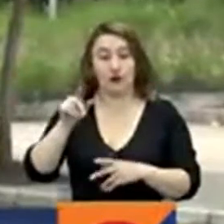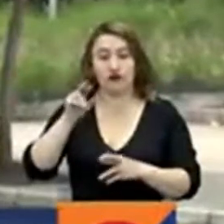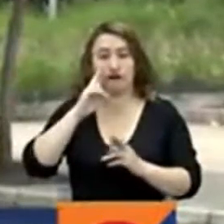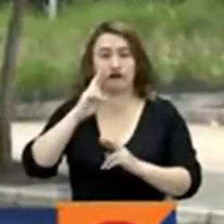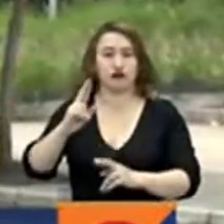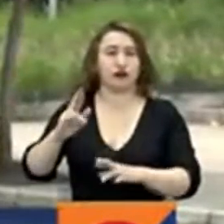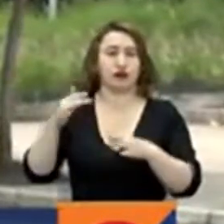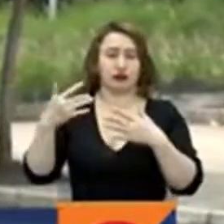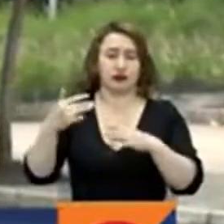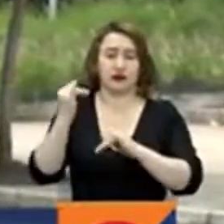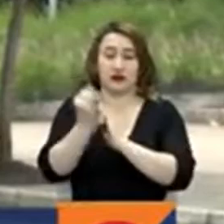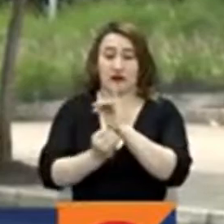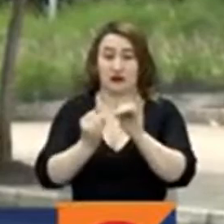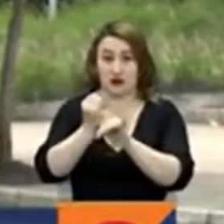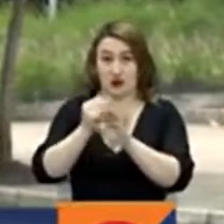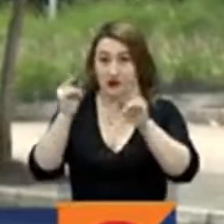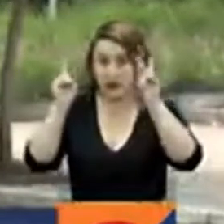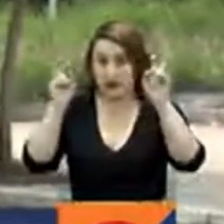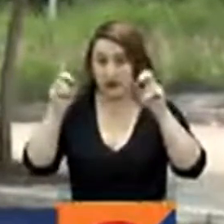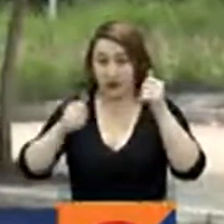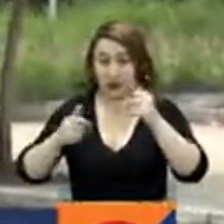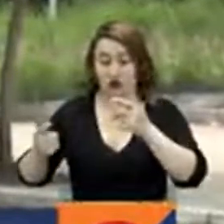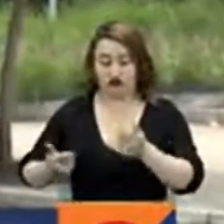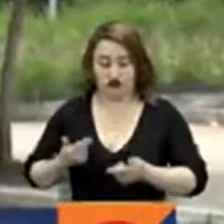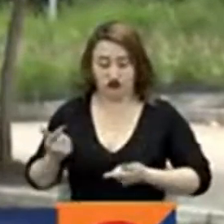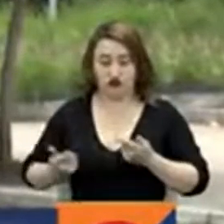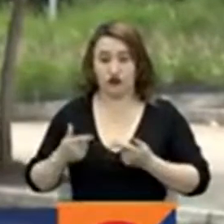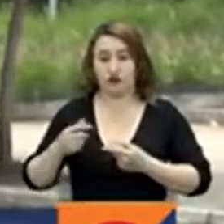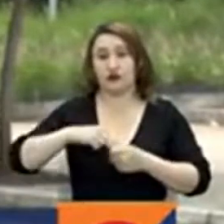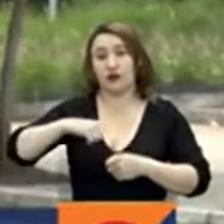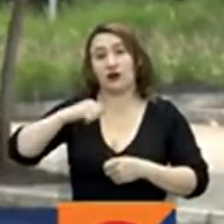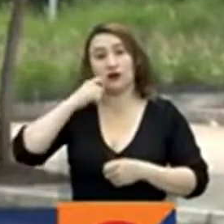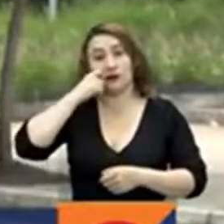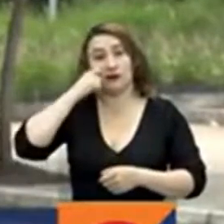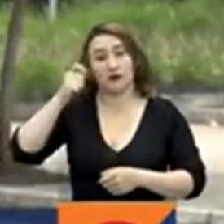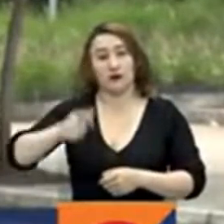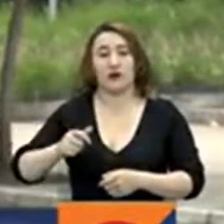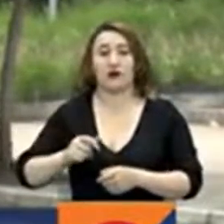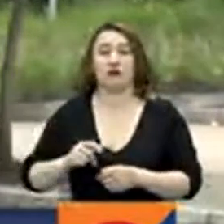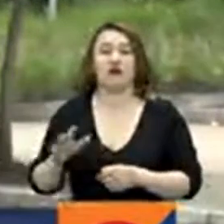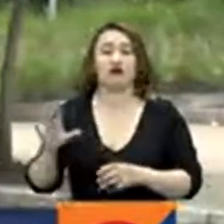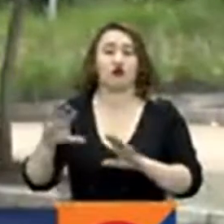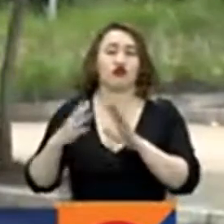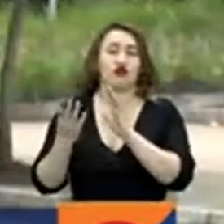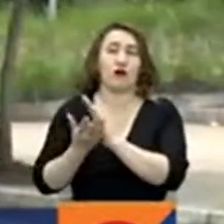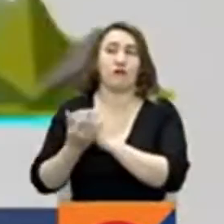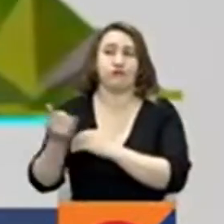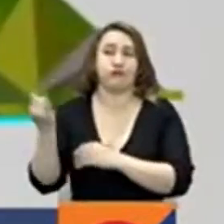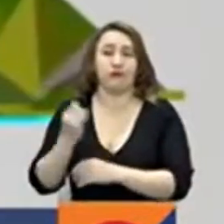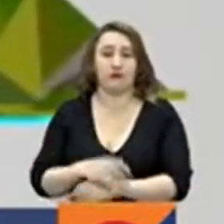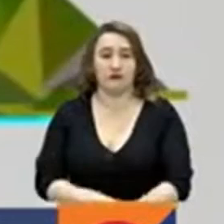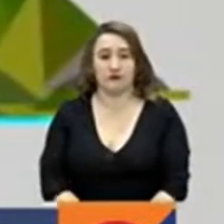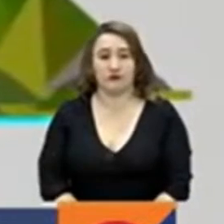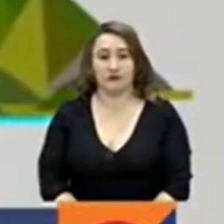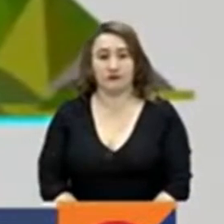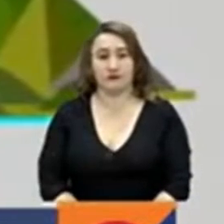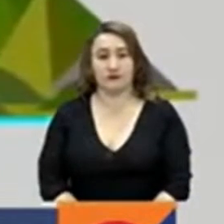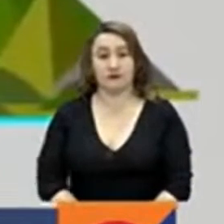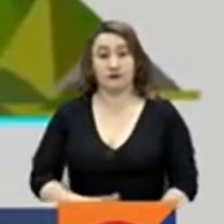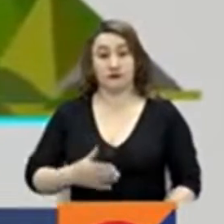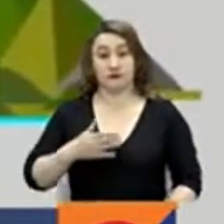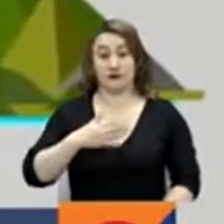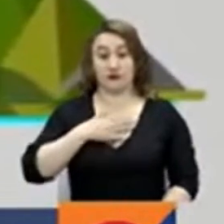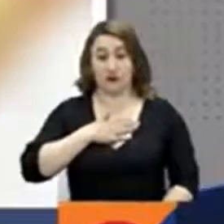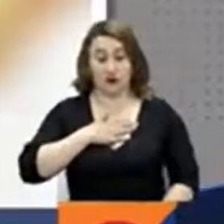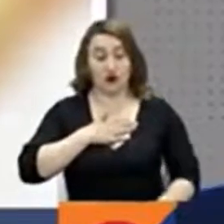reconocimiento internacional, sobre todo por su lucha con los derechos humanos en todo el mundo. Yo soy arhuaca, soy